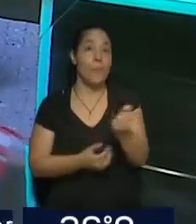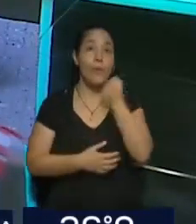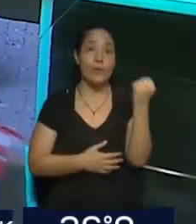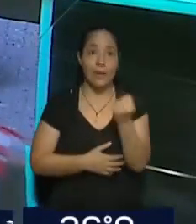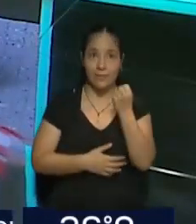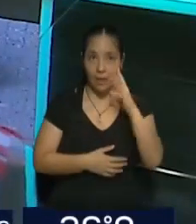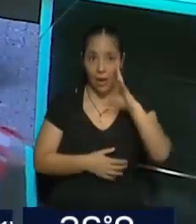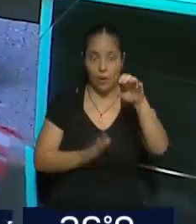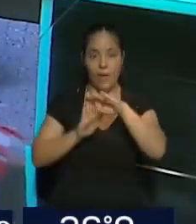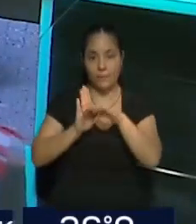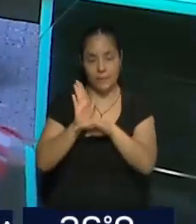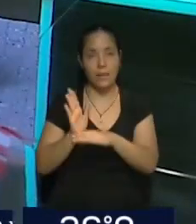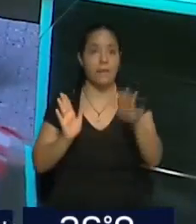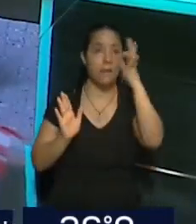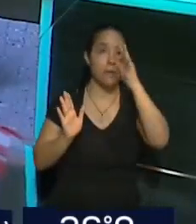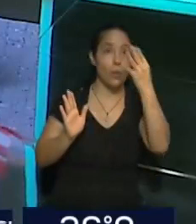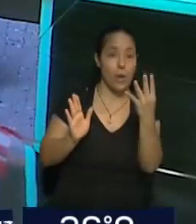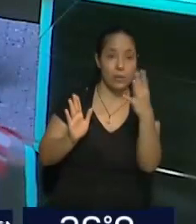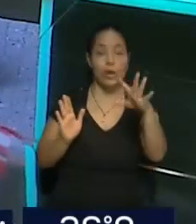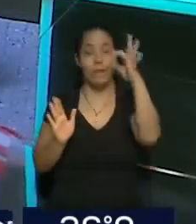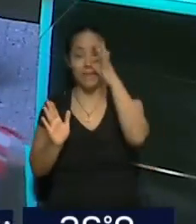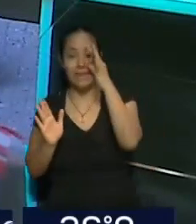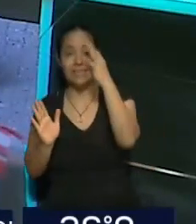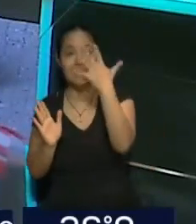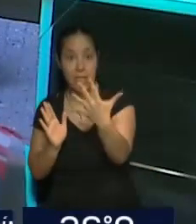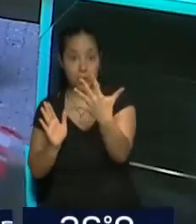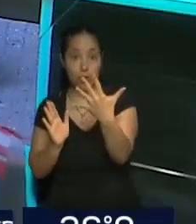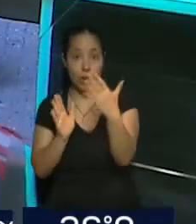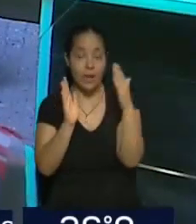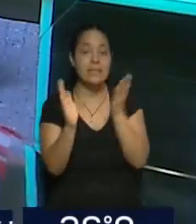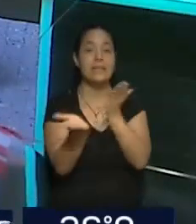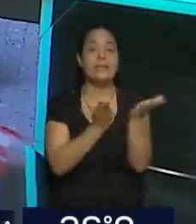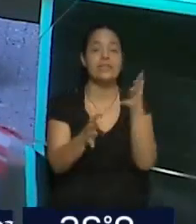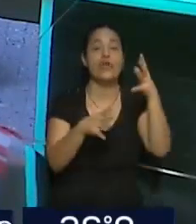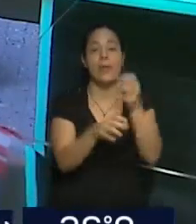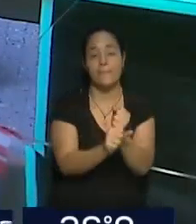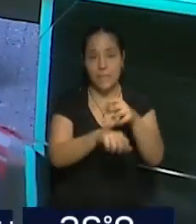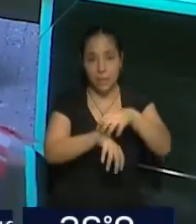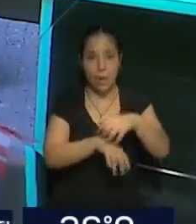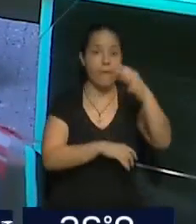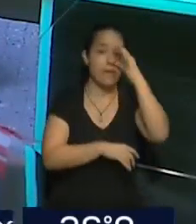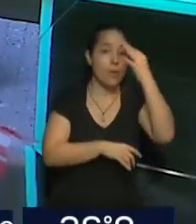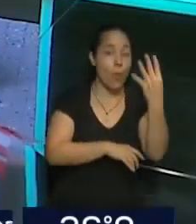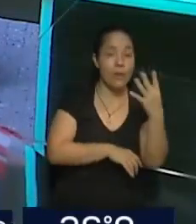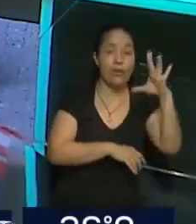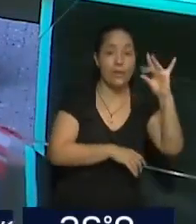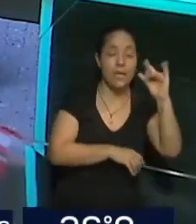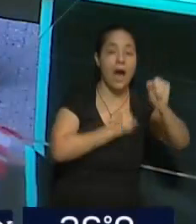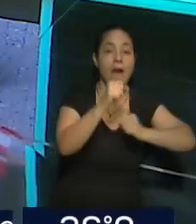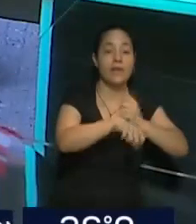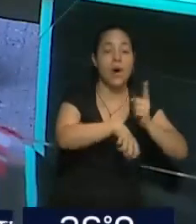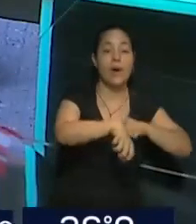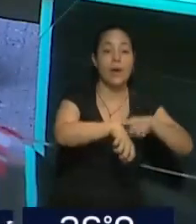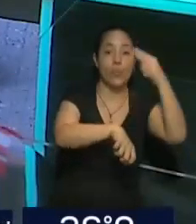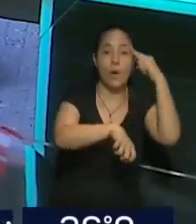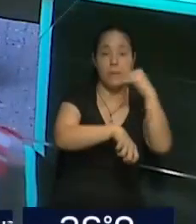decimos, para 24 y 25 el servicio de colectivos. El 24 de diciembre hasta las